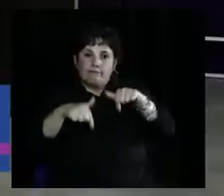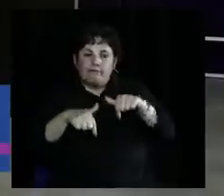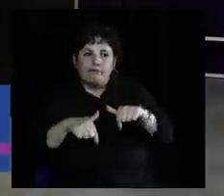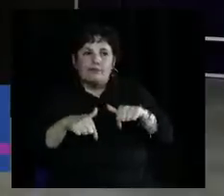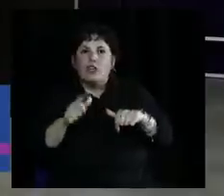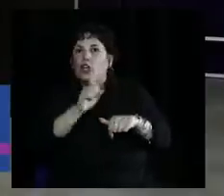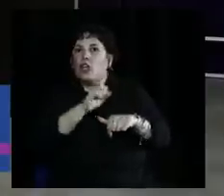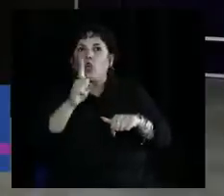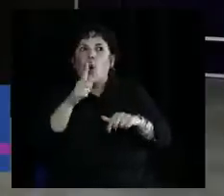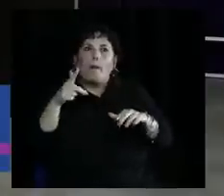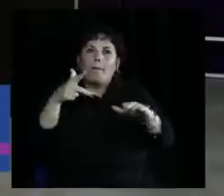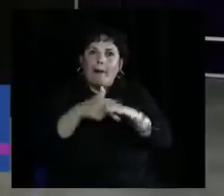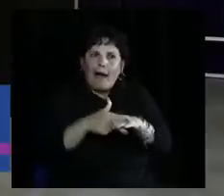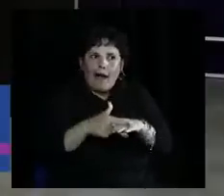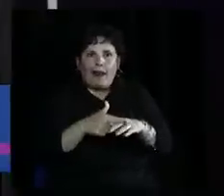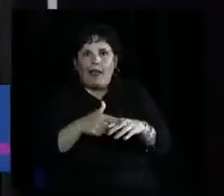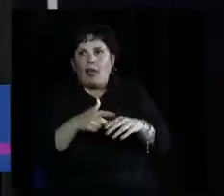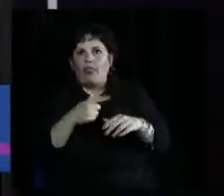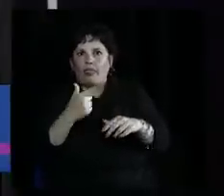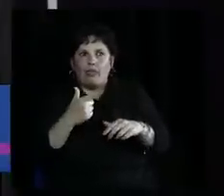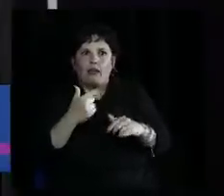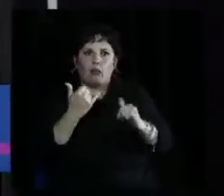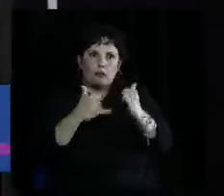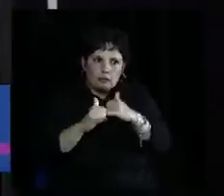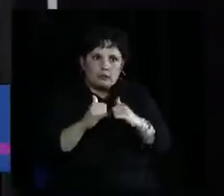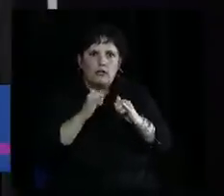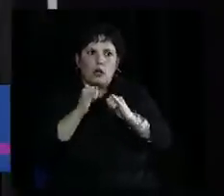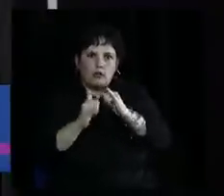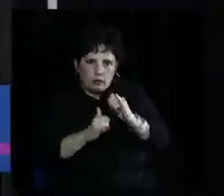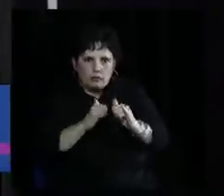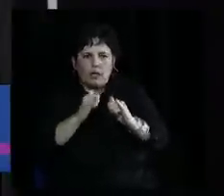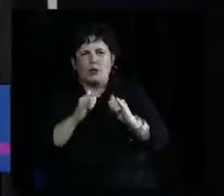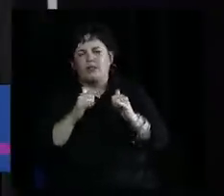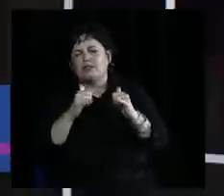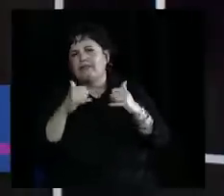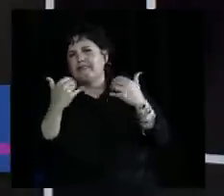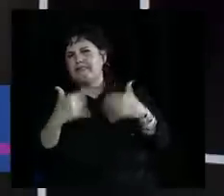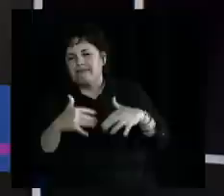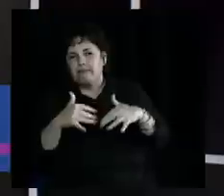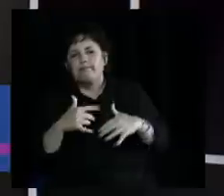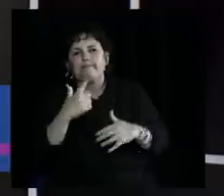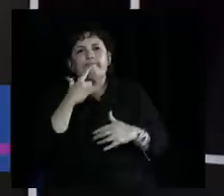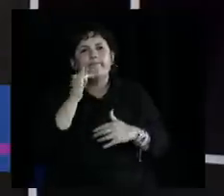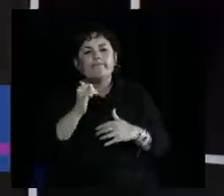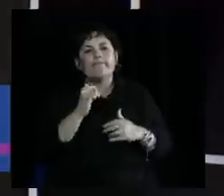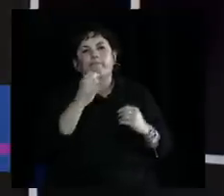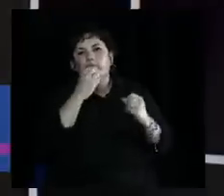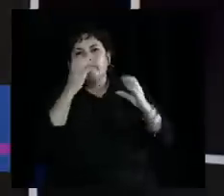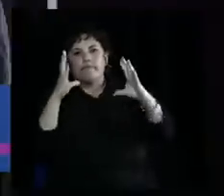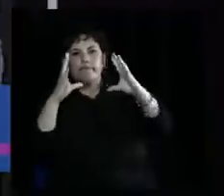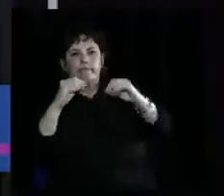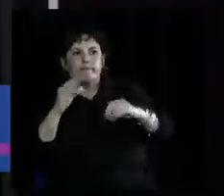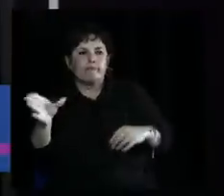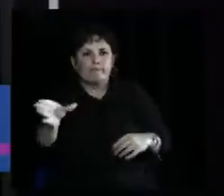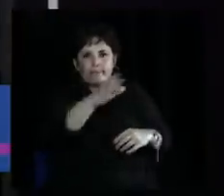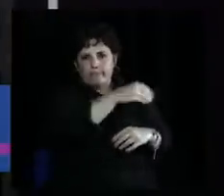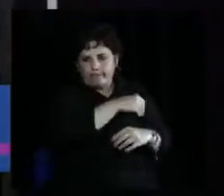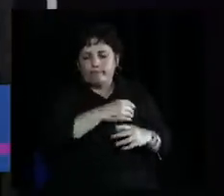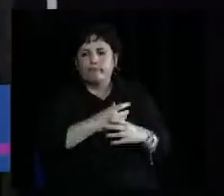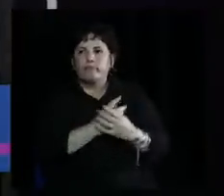no cesa de traernos noticias, además noticias durísimas. A ver, así es, Leandro, buenas noches para ti y para